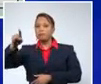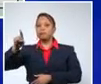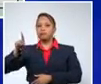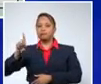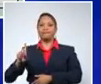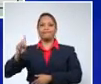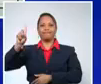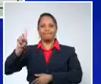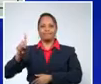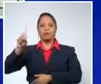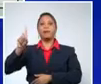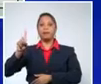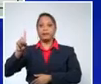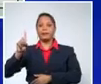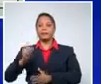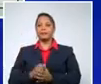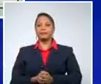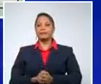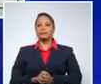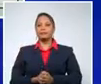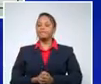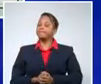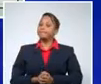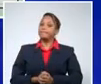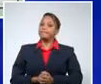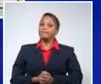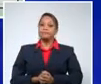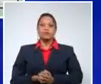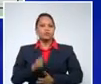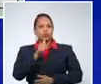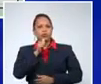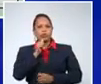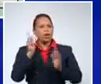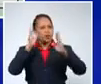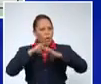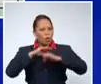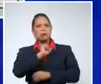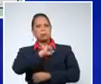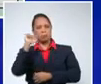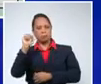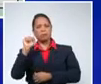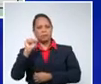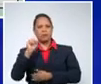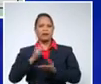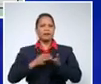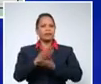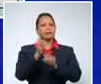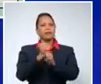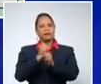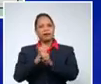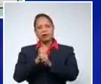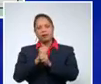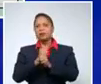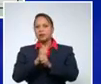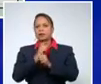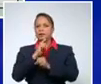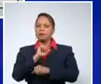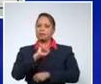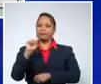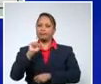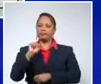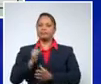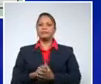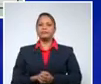en incremento y que no tenemos dudas que, al igual que lo han logrado otras veces, en esta ocasión también va a ser